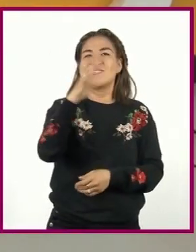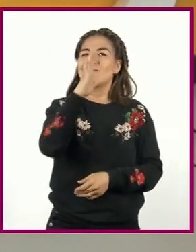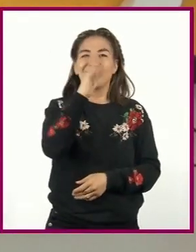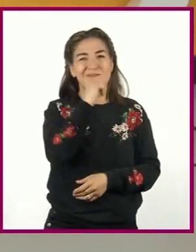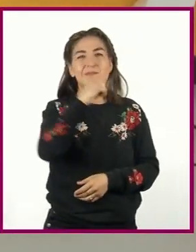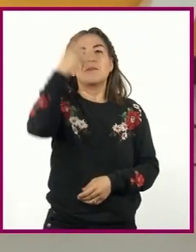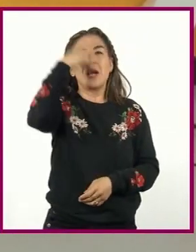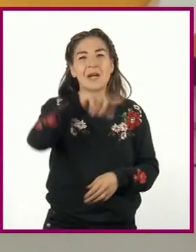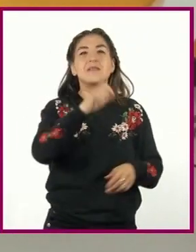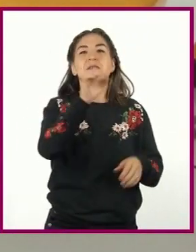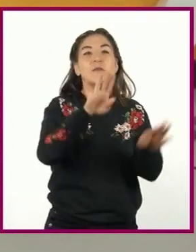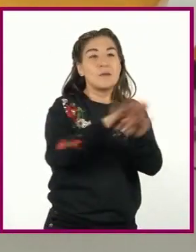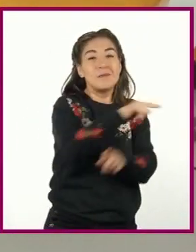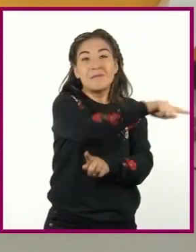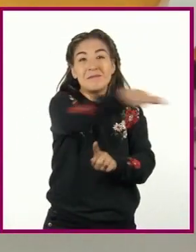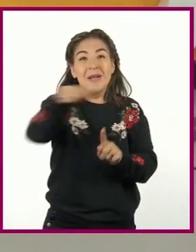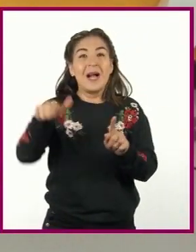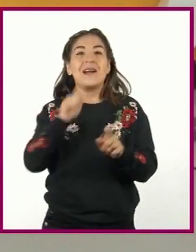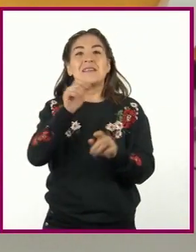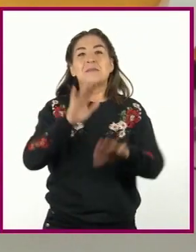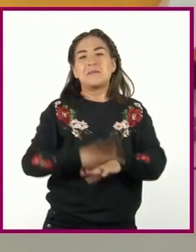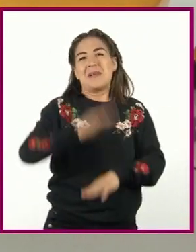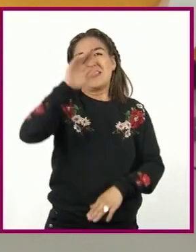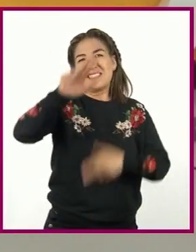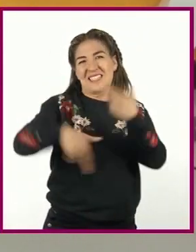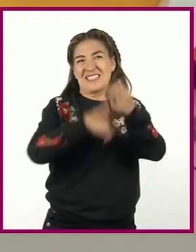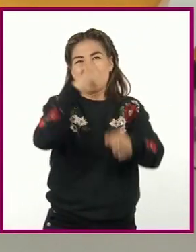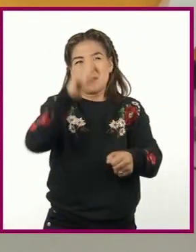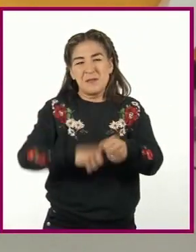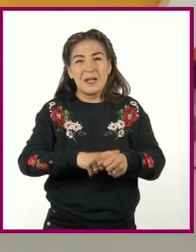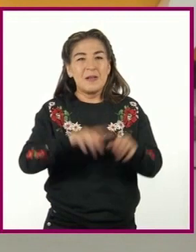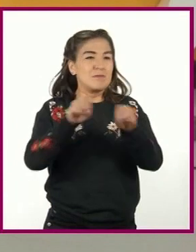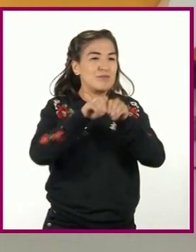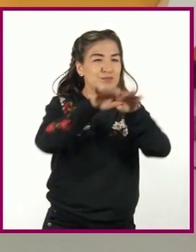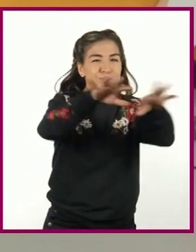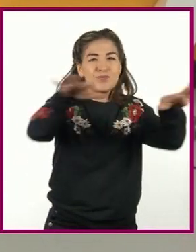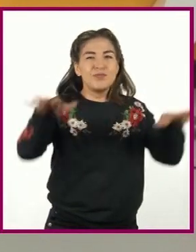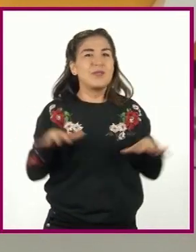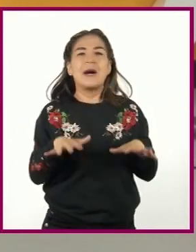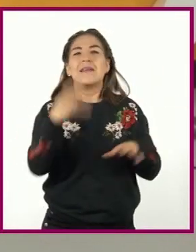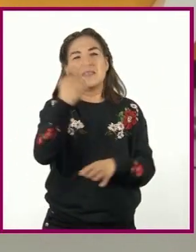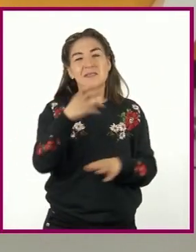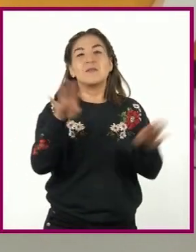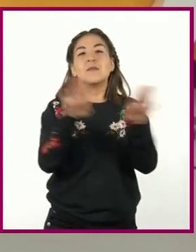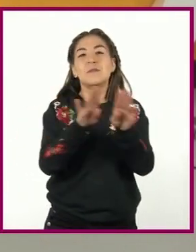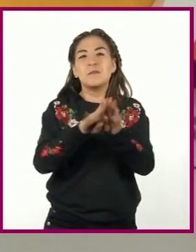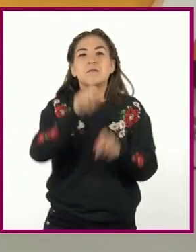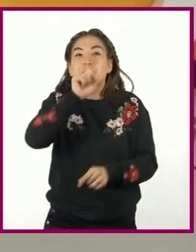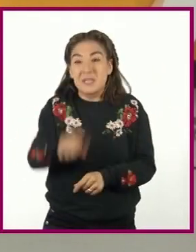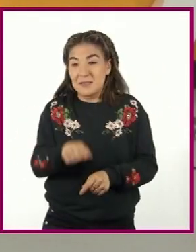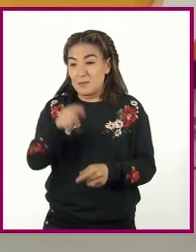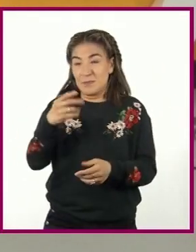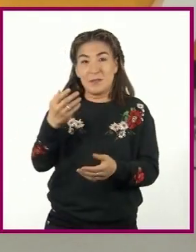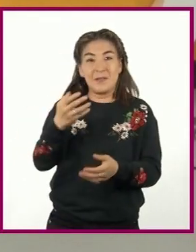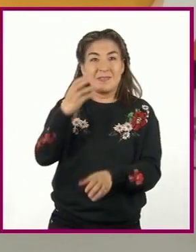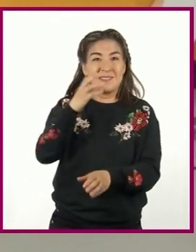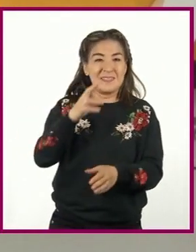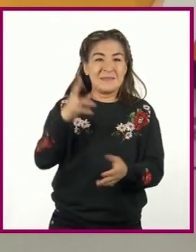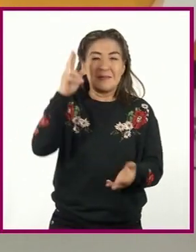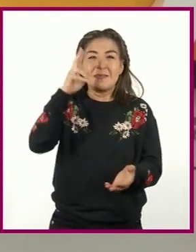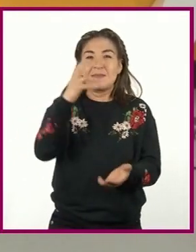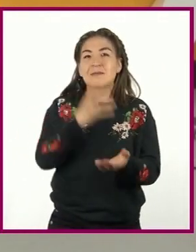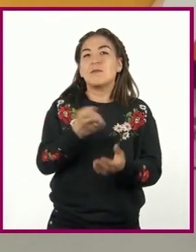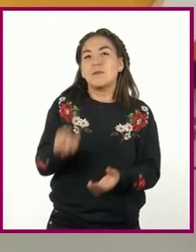para atender la demanda a una escala nacional. La mayoría de las veces se produce la misma cantidad que la que